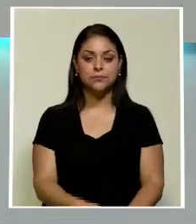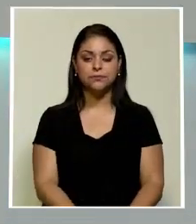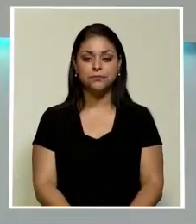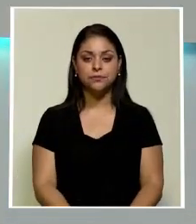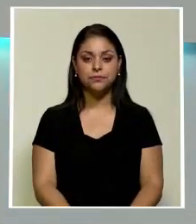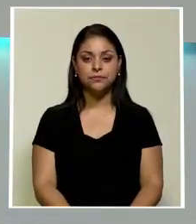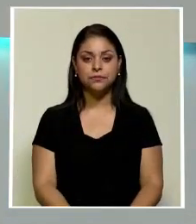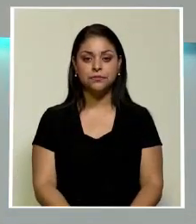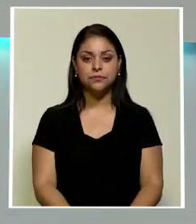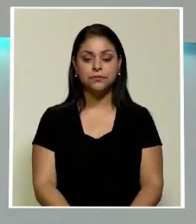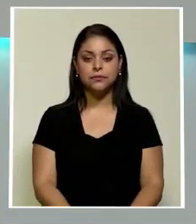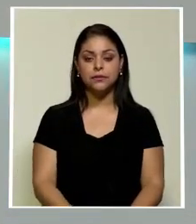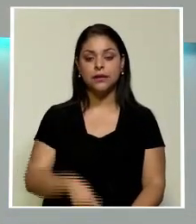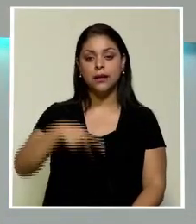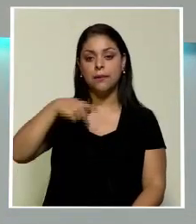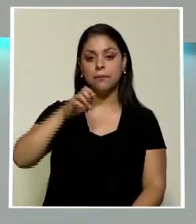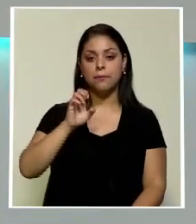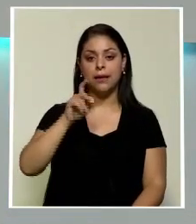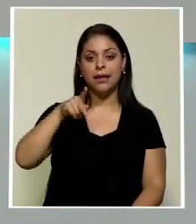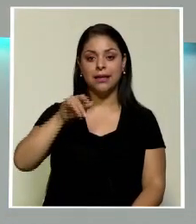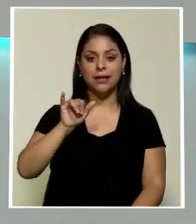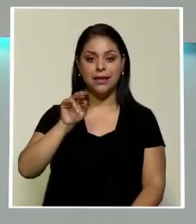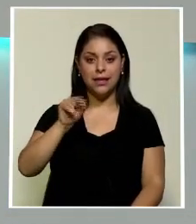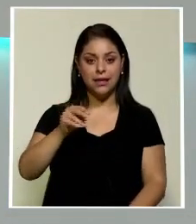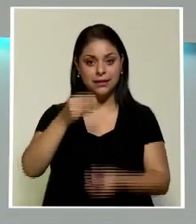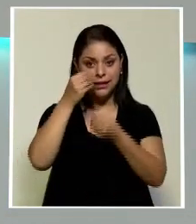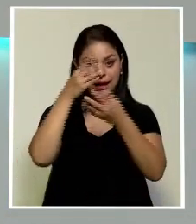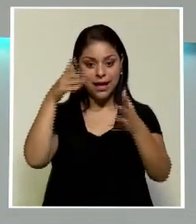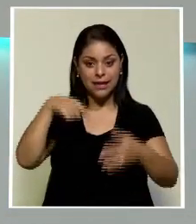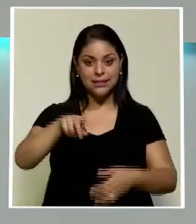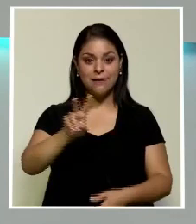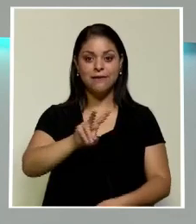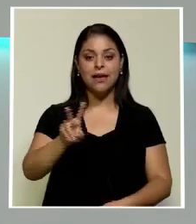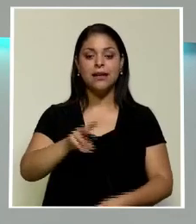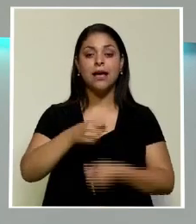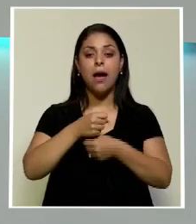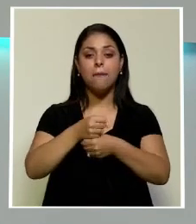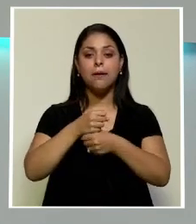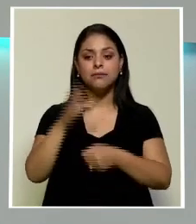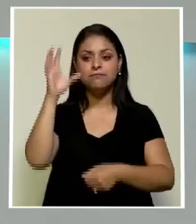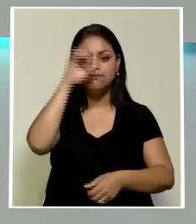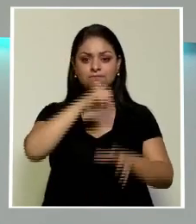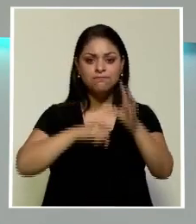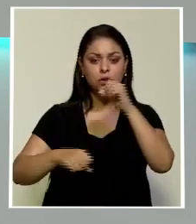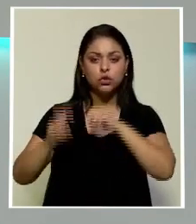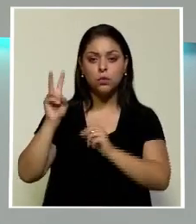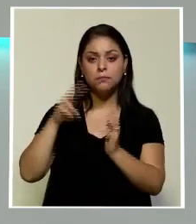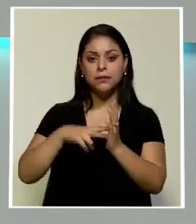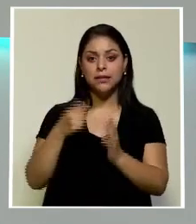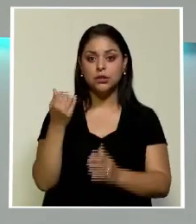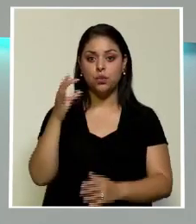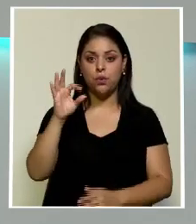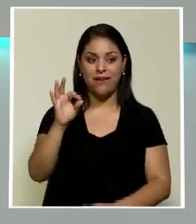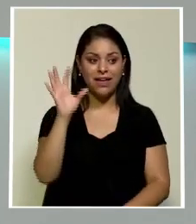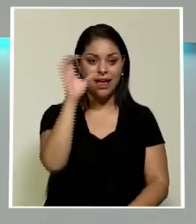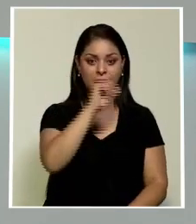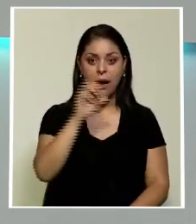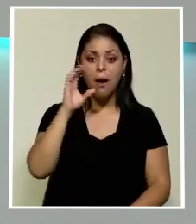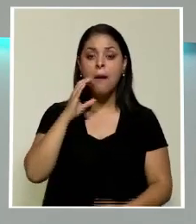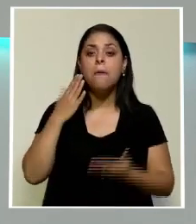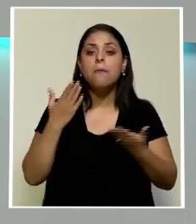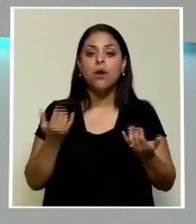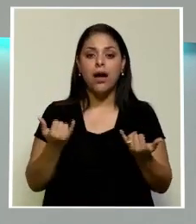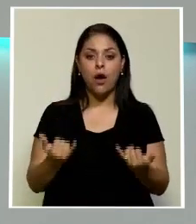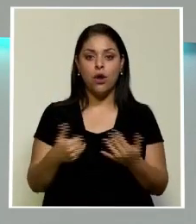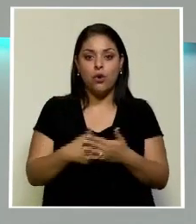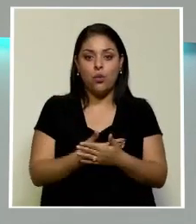Pekín lanzó este viernes una campaña de detección de COVID-19 a decenas de miles de personas tras detectar nuevos casos en el